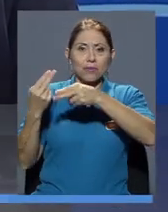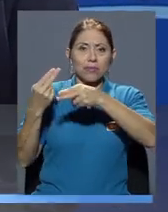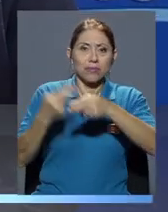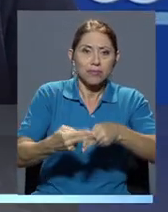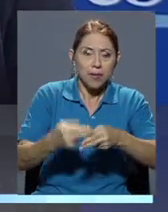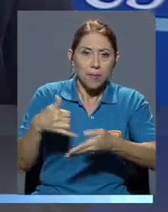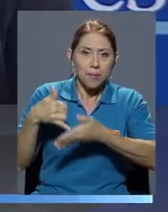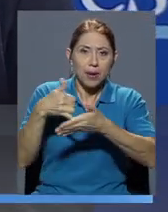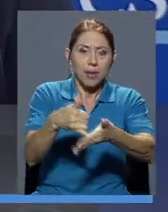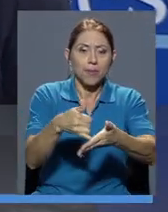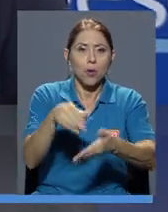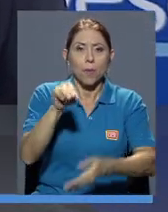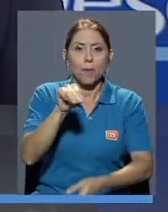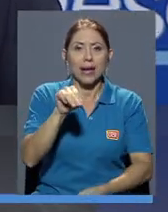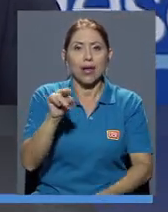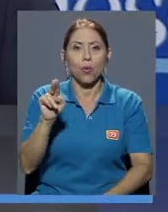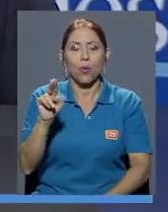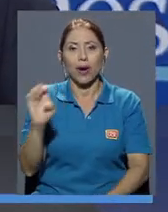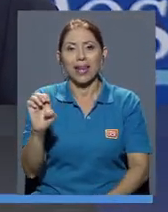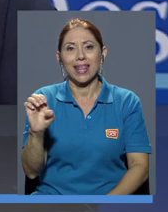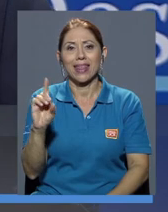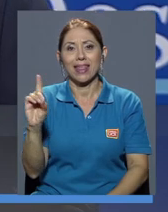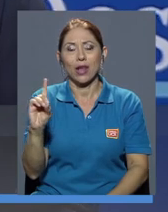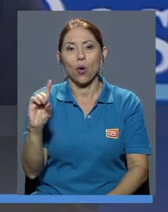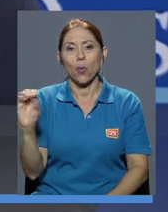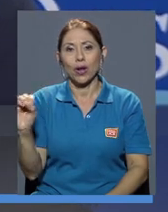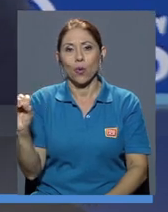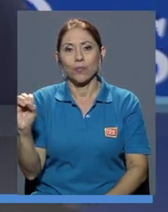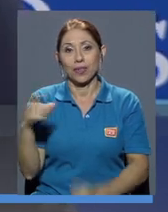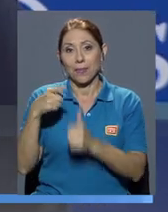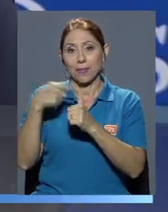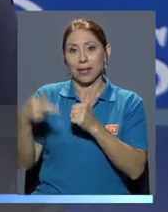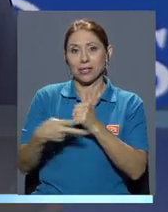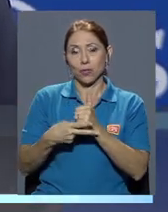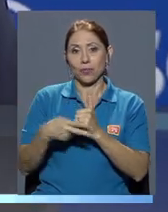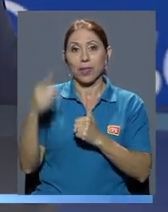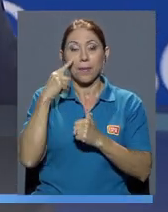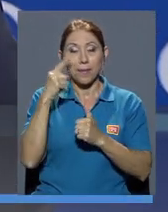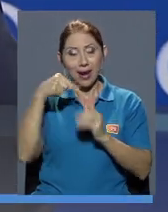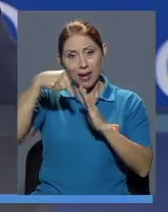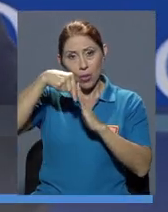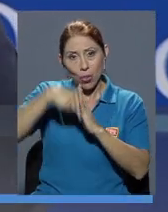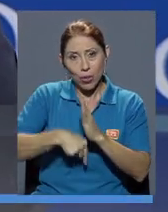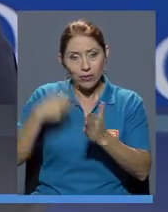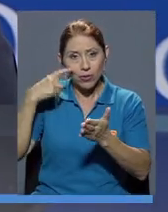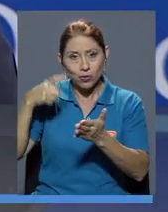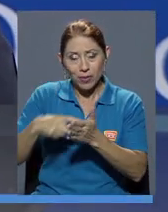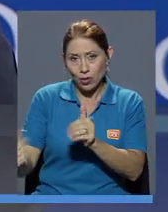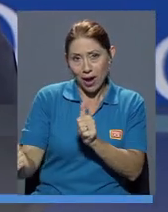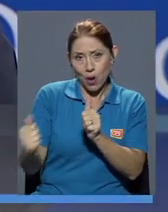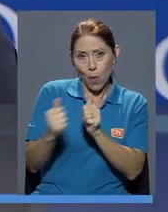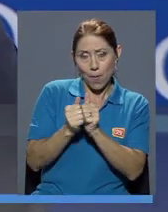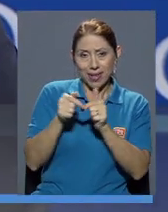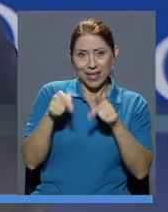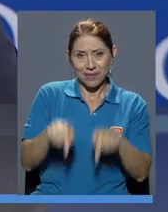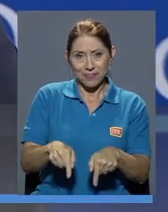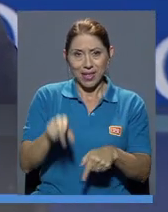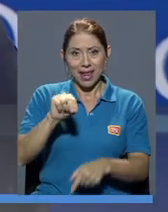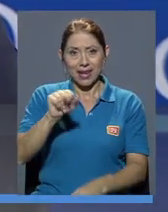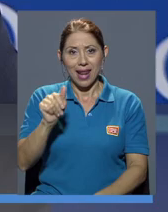tengo obregón en su primera edición para ampliar los detalles sobre este reconocimiento nos acompaña esta semana